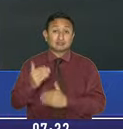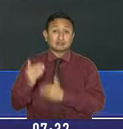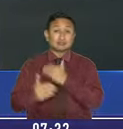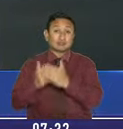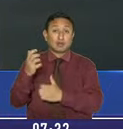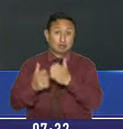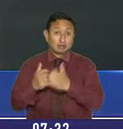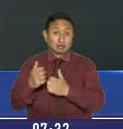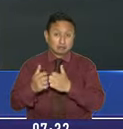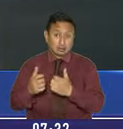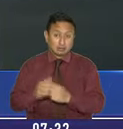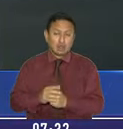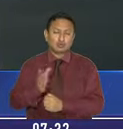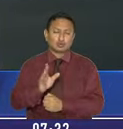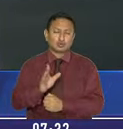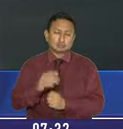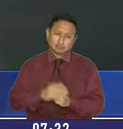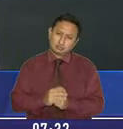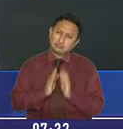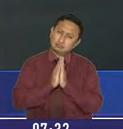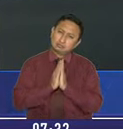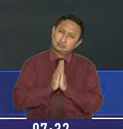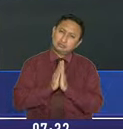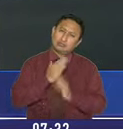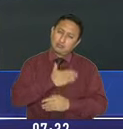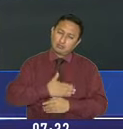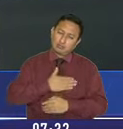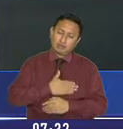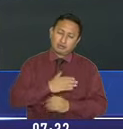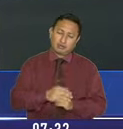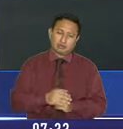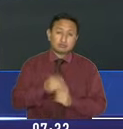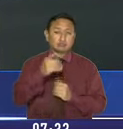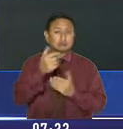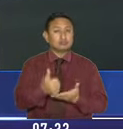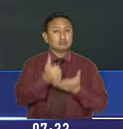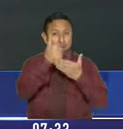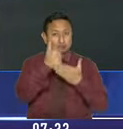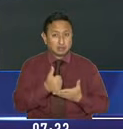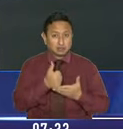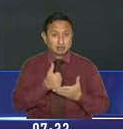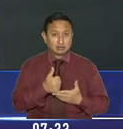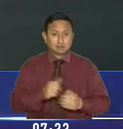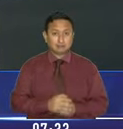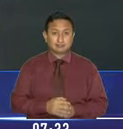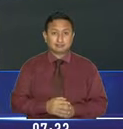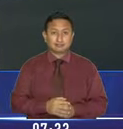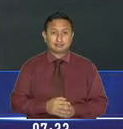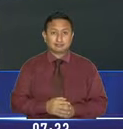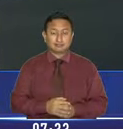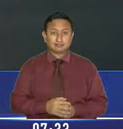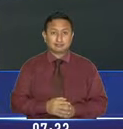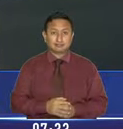que esperamos dar una buena noticia, así que contamos con esos corazones solidarios de todos ustedes, de nuestros televidentes. Momento de una pausa, Roberto. Vamos a una